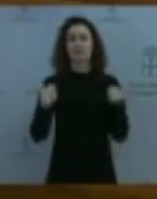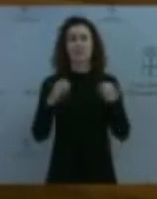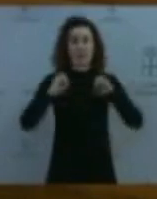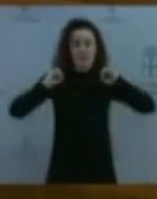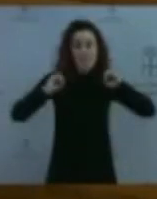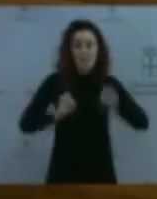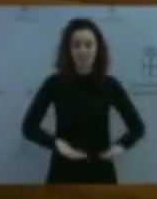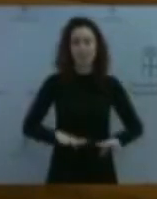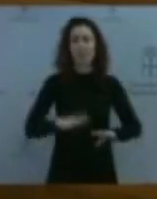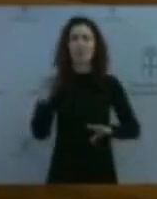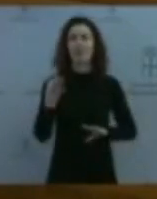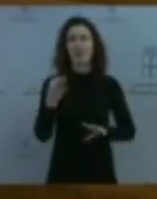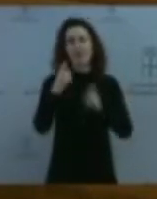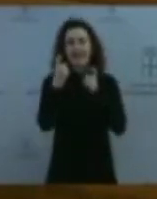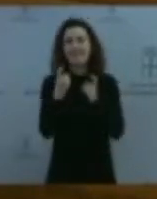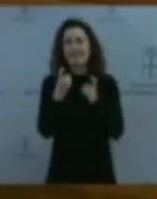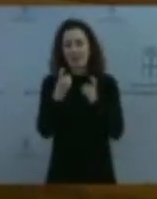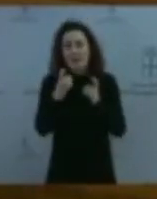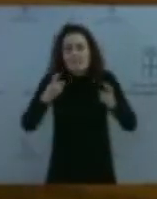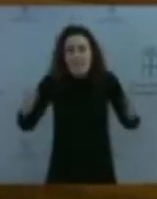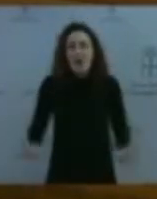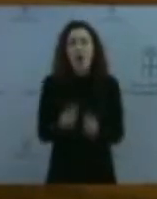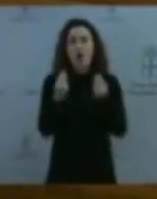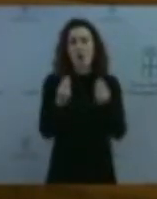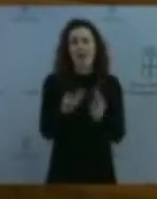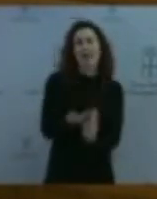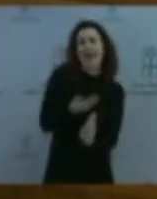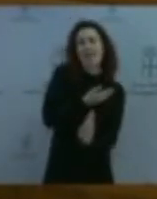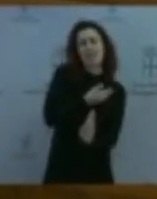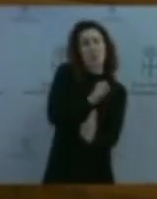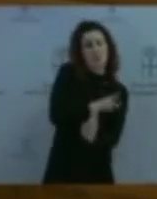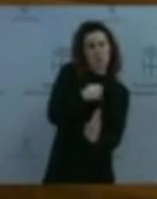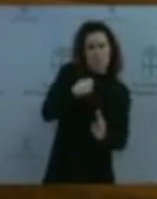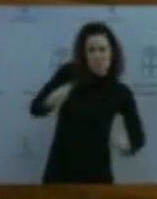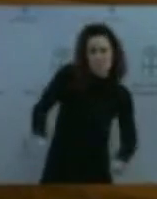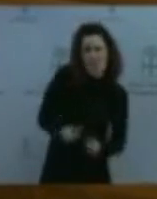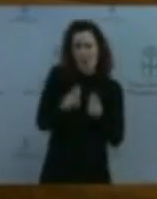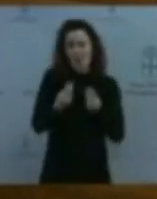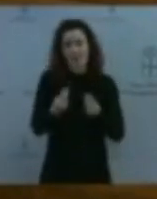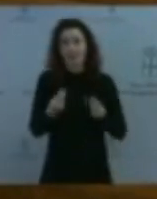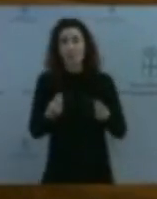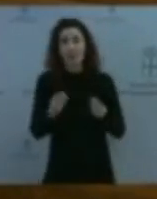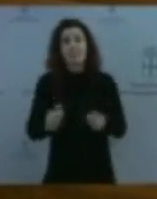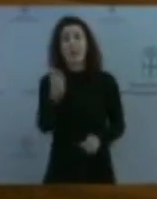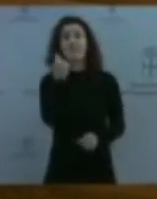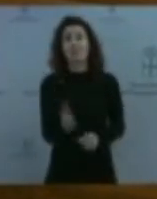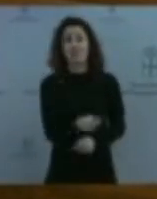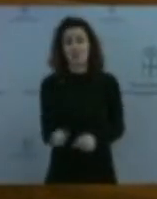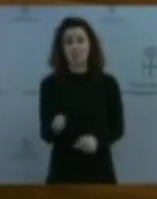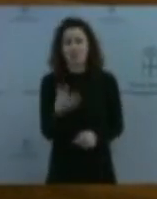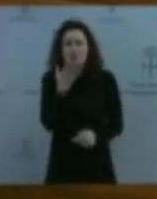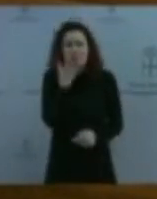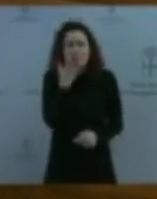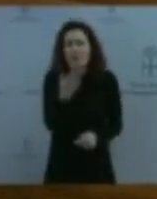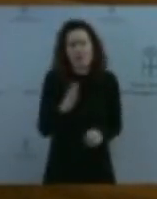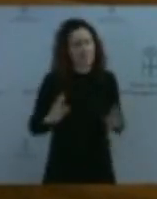encontré. Toda mi vida he trabajado con esa máxima. Y no sé si lo conseguiré, porque le soy sincero, no sé si siempre lo conseguiré, pero desde luego con esa máxima.